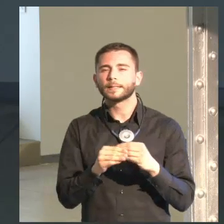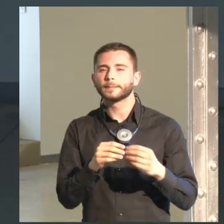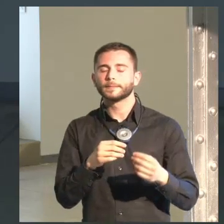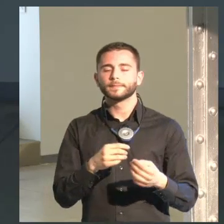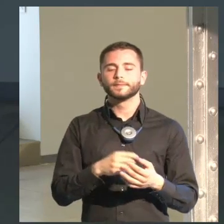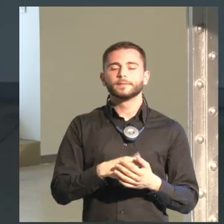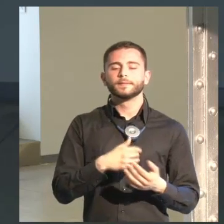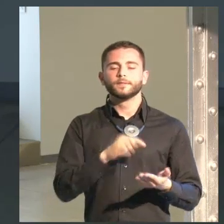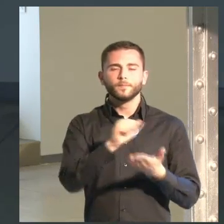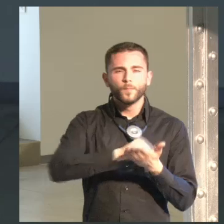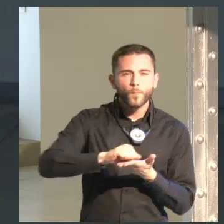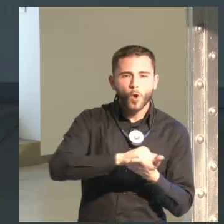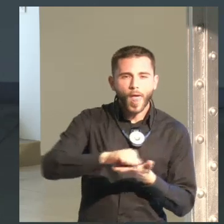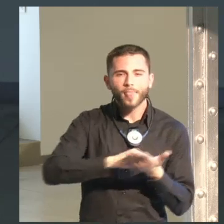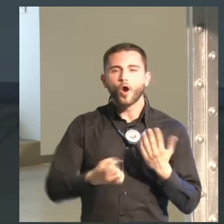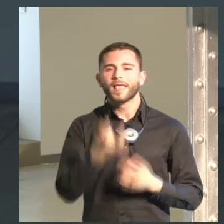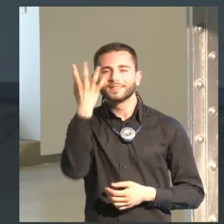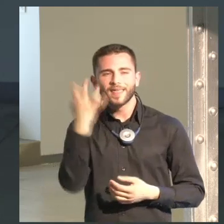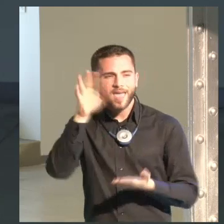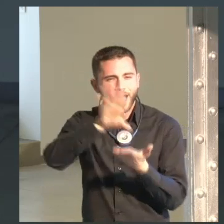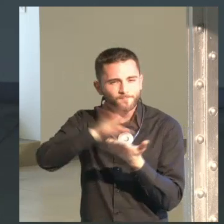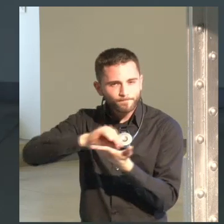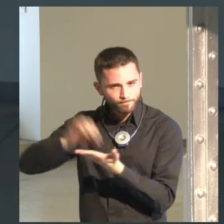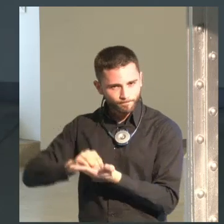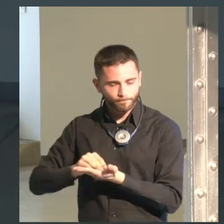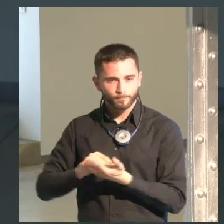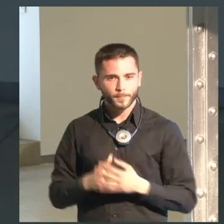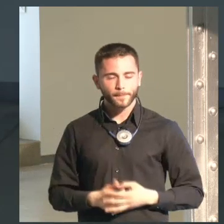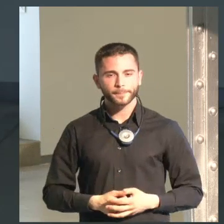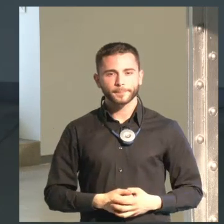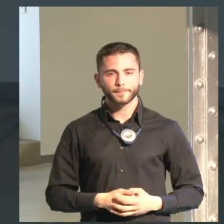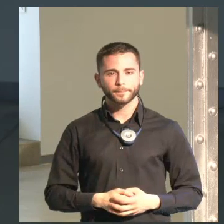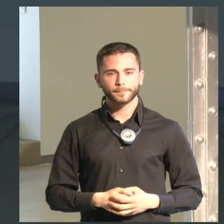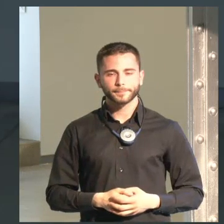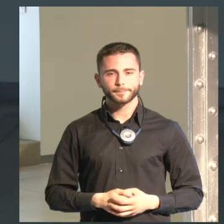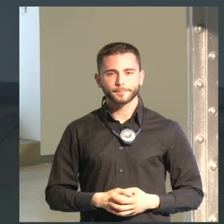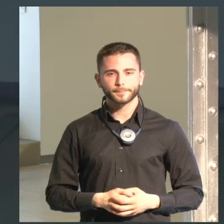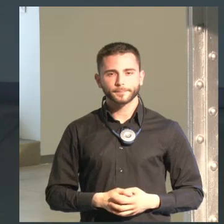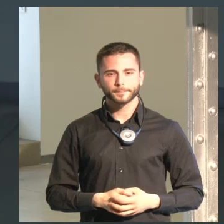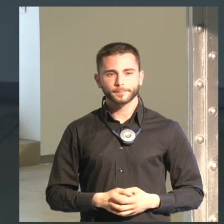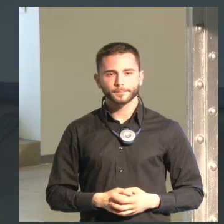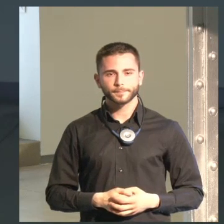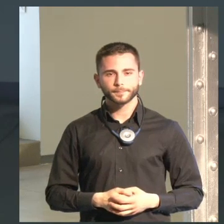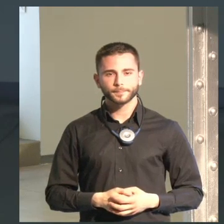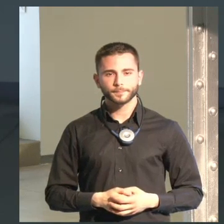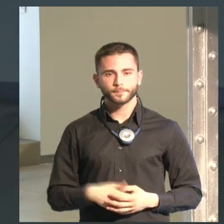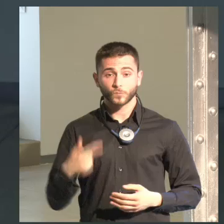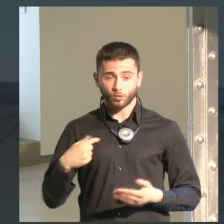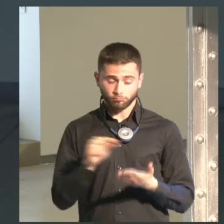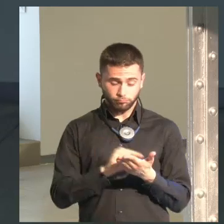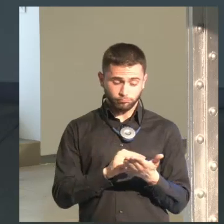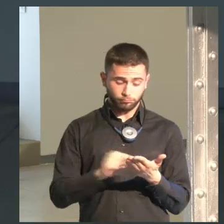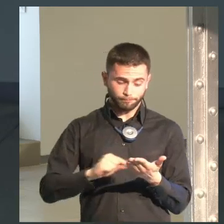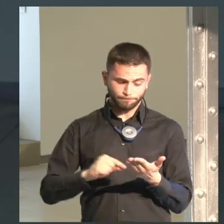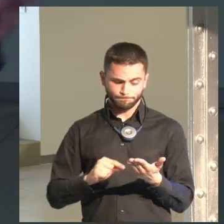primeras ideas. Yo he podido tomar una serie de notas que quizá quede un